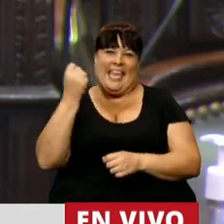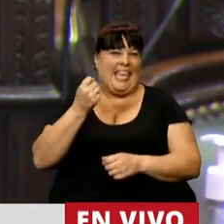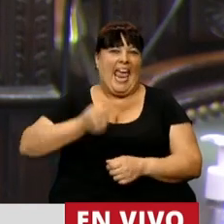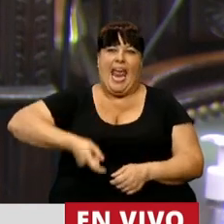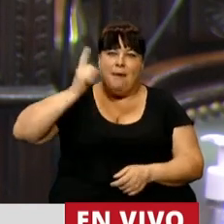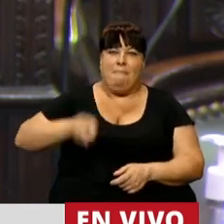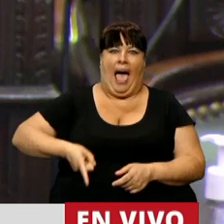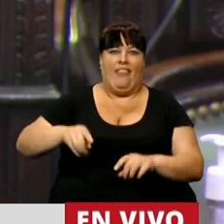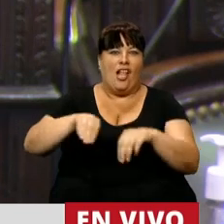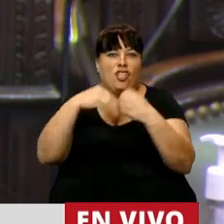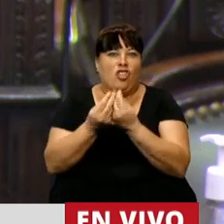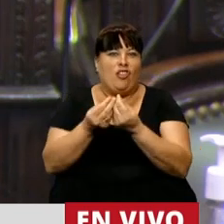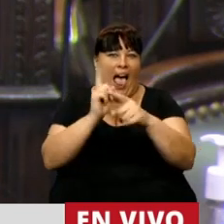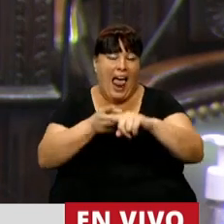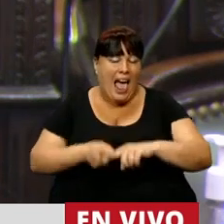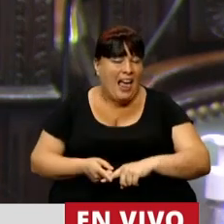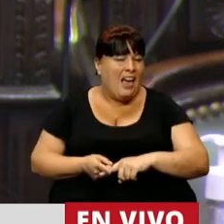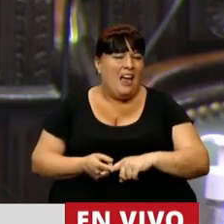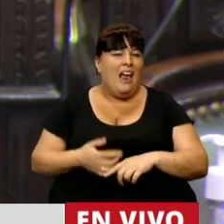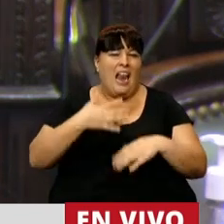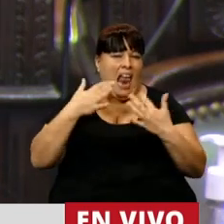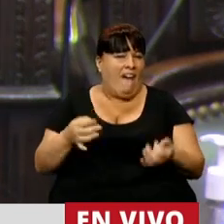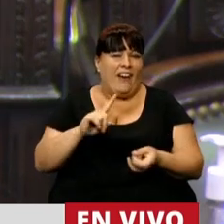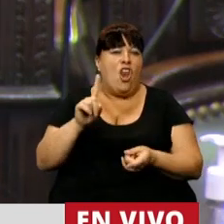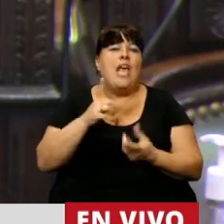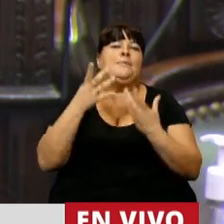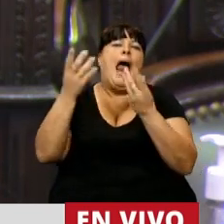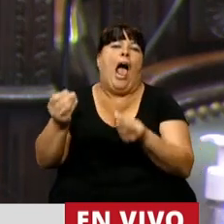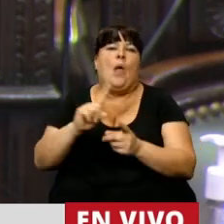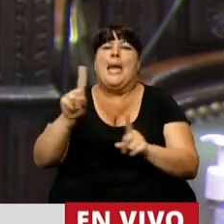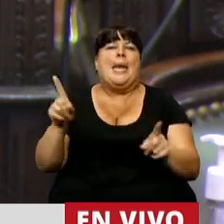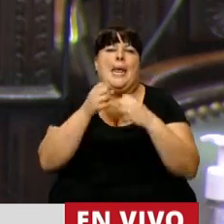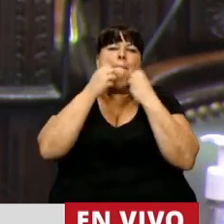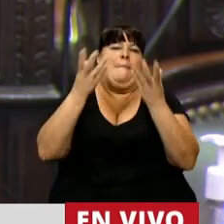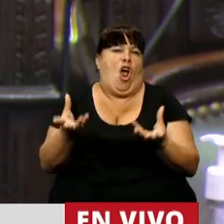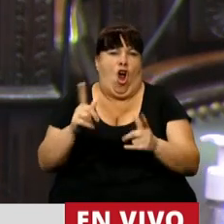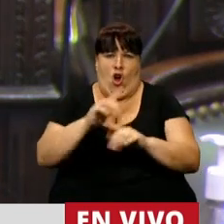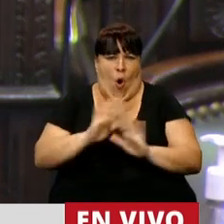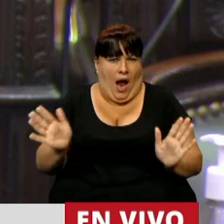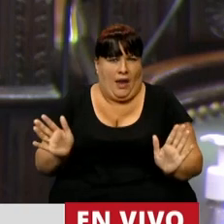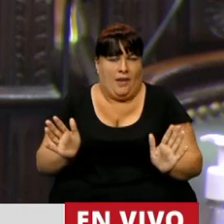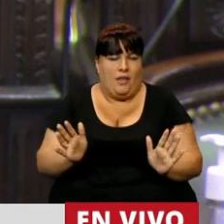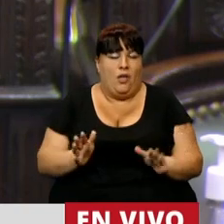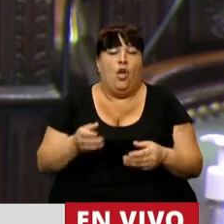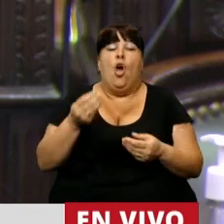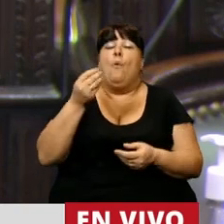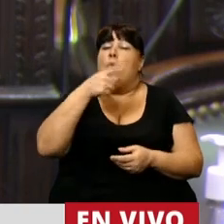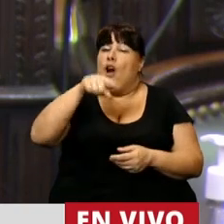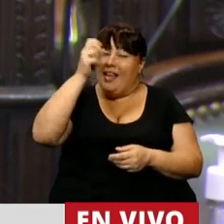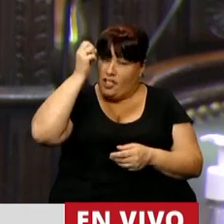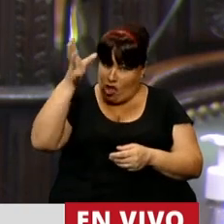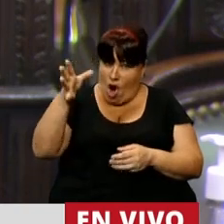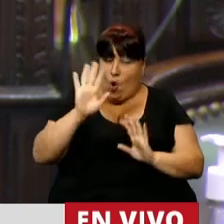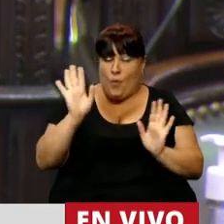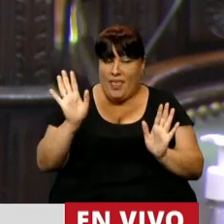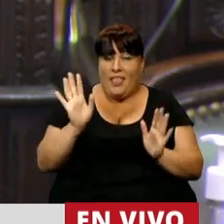imponer aquí los números, claramente no viene a beneficiar ni a superar absolutamente nada, porque se olvida,